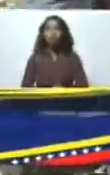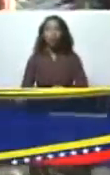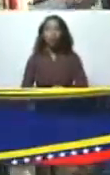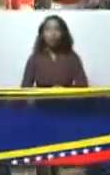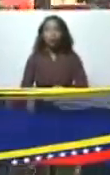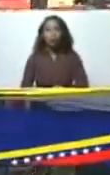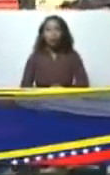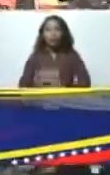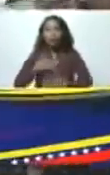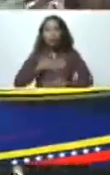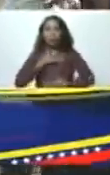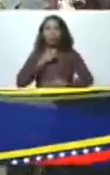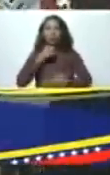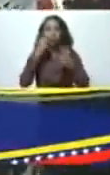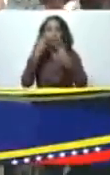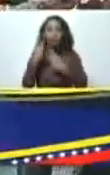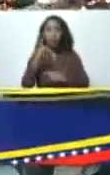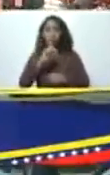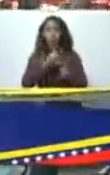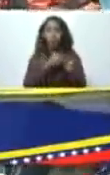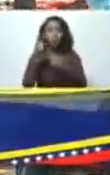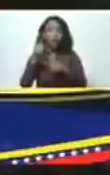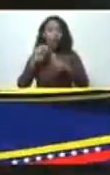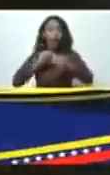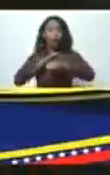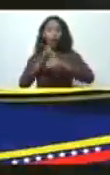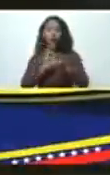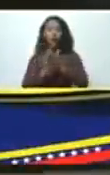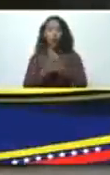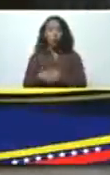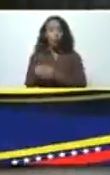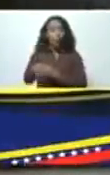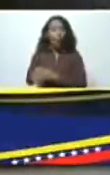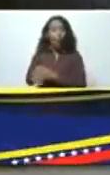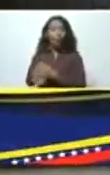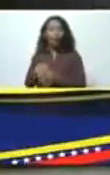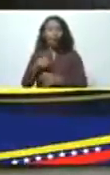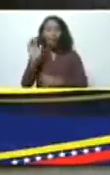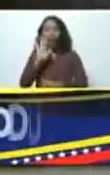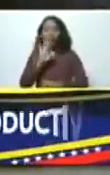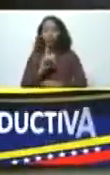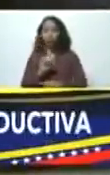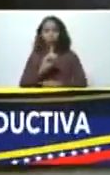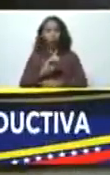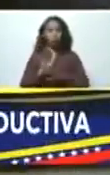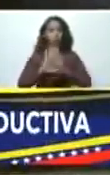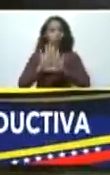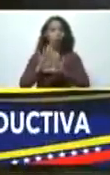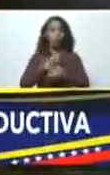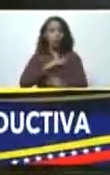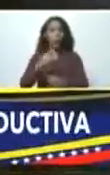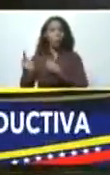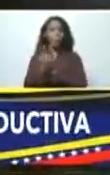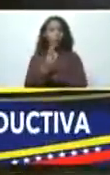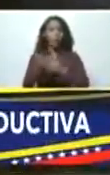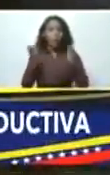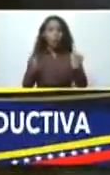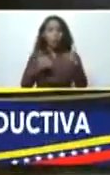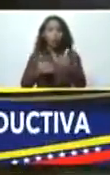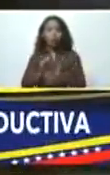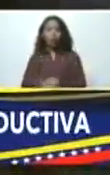muchachos. No te lo vayas a llevar, Héctor. Esto ya lo estás embolsillando, ¿vale? ¿Ah? No, ya ellos me mandaron mi cabita.